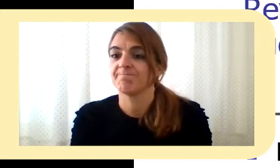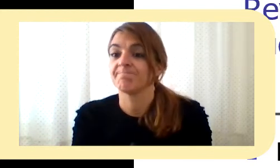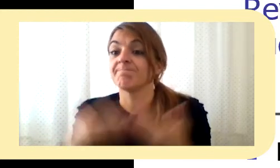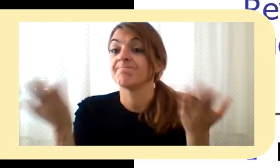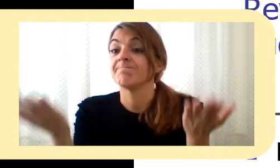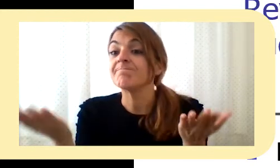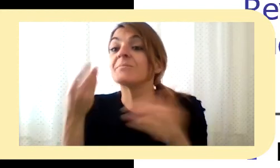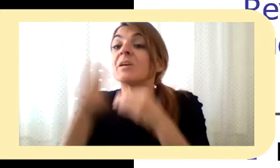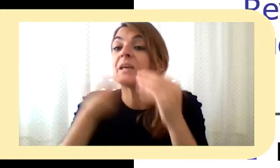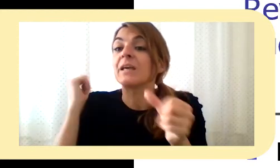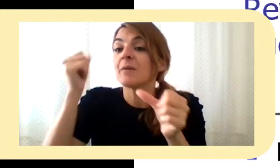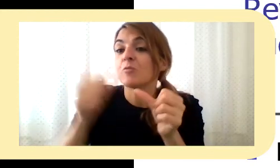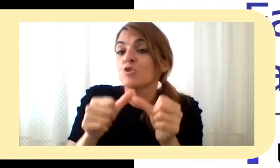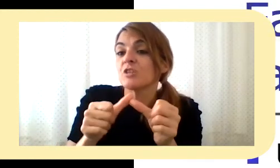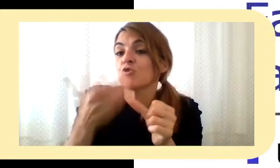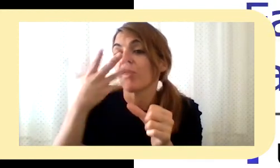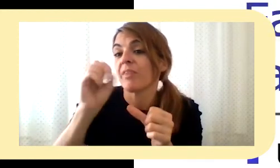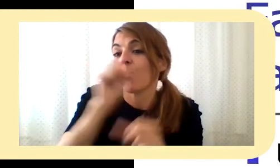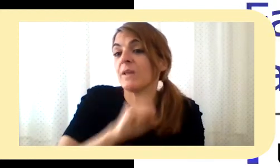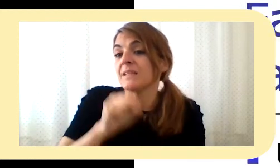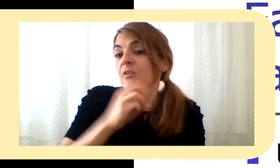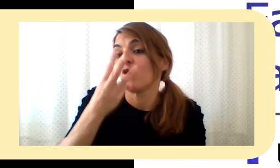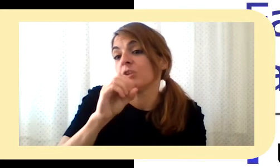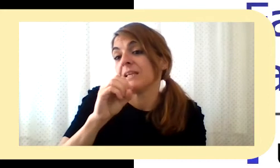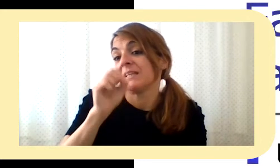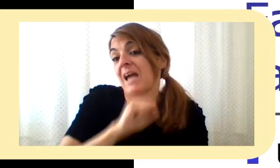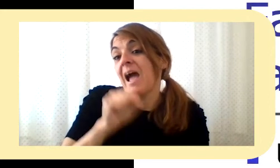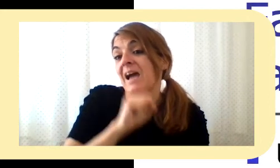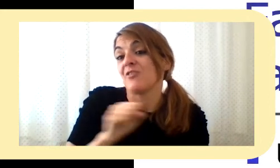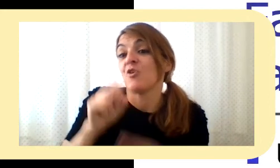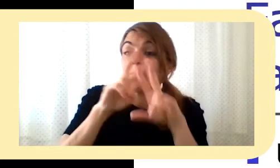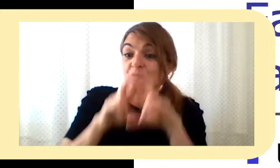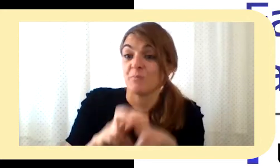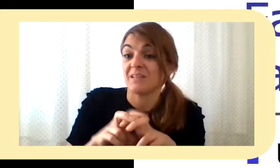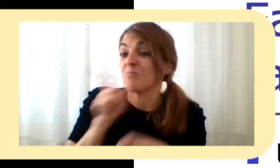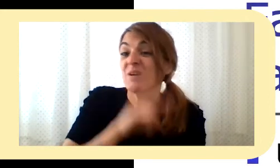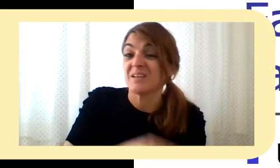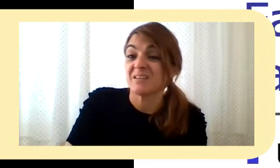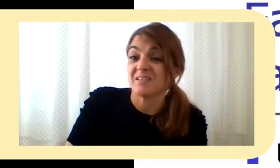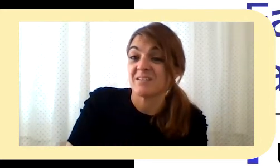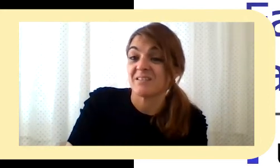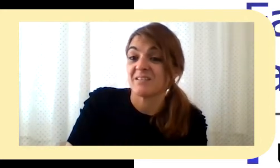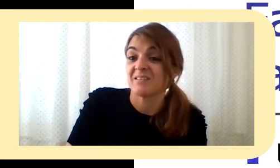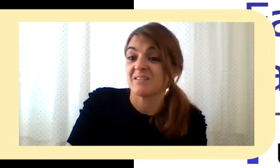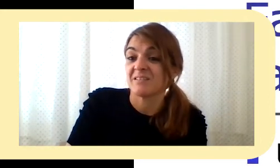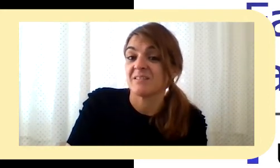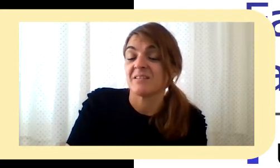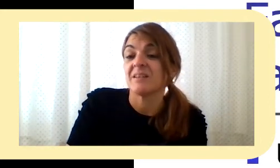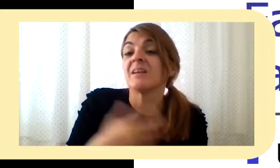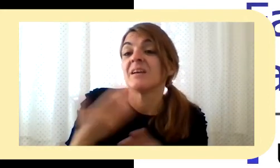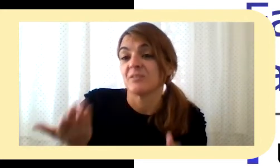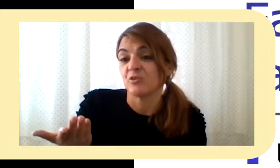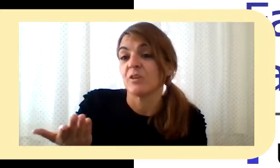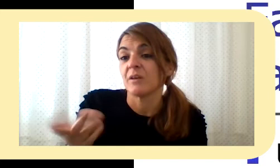Durante 30 años estamos investigando con ratas macho. ¿Por qué decimos eso? Porque no se habían dado cuenta que hay